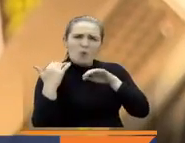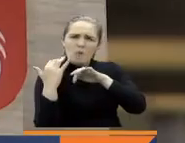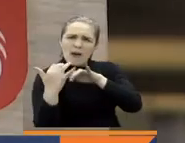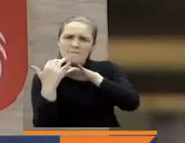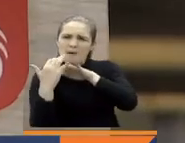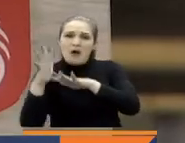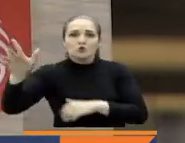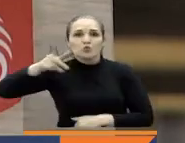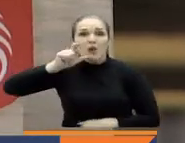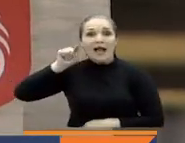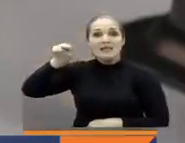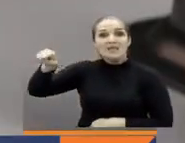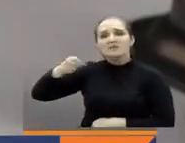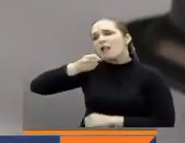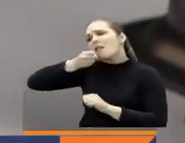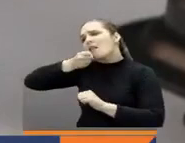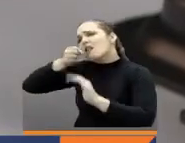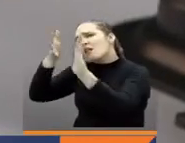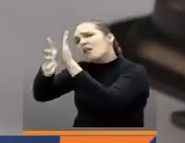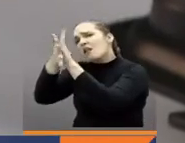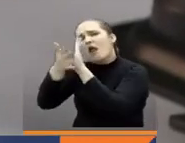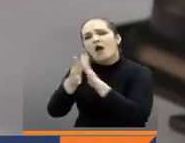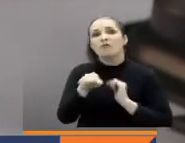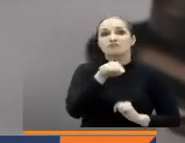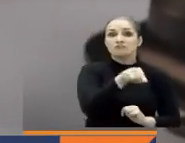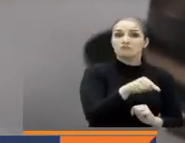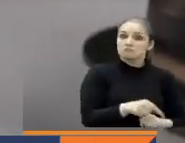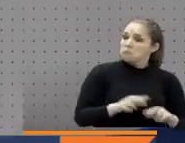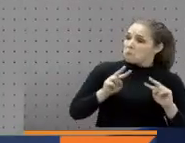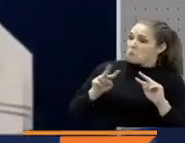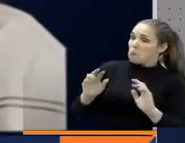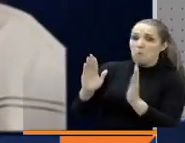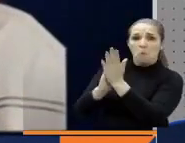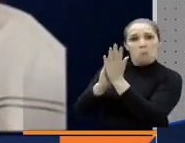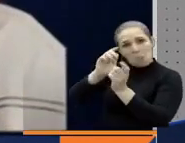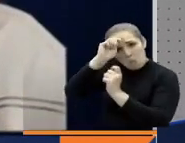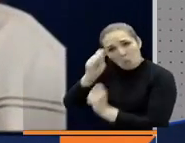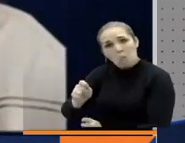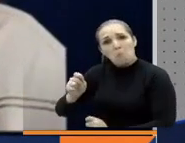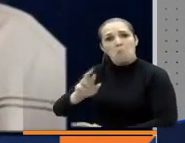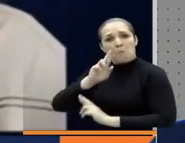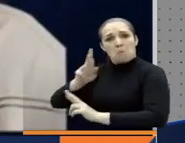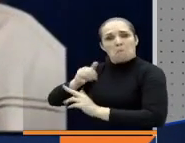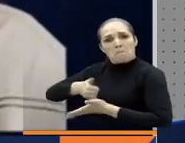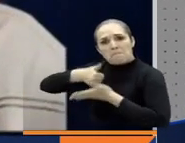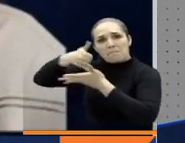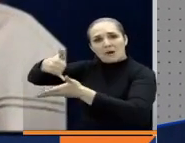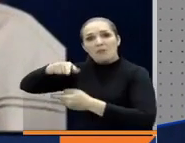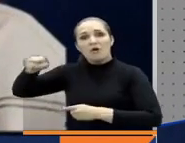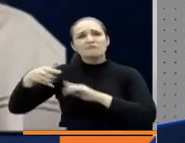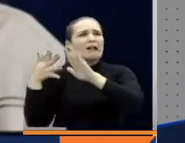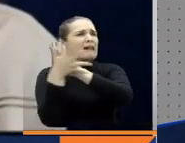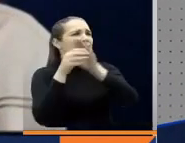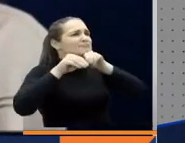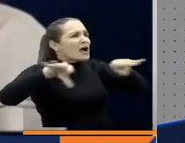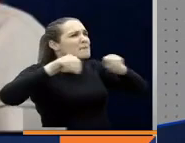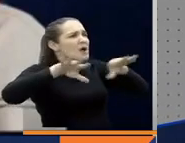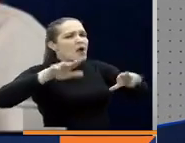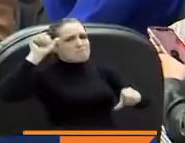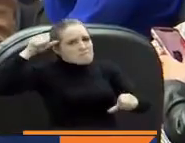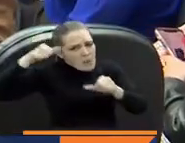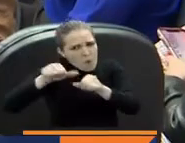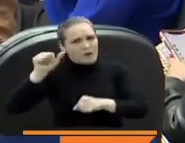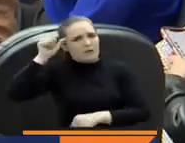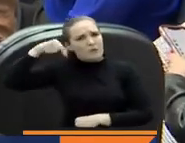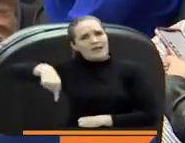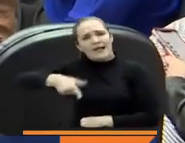de Caldas. Con este especial, el equipo periodístico pretende reconocer los hechos sucedidos en ese departamento, hacer memoria